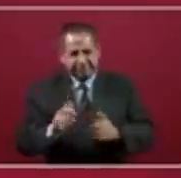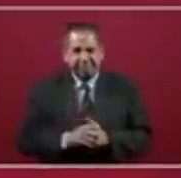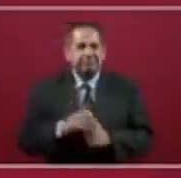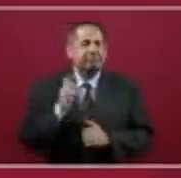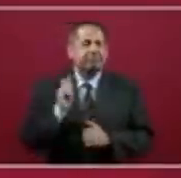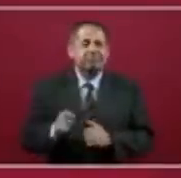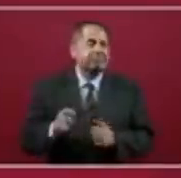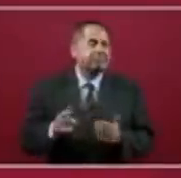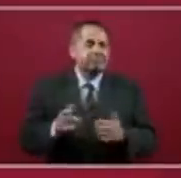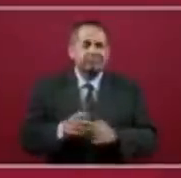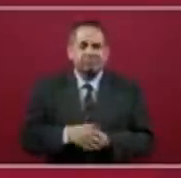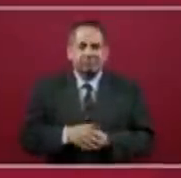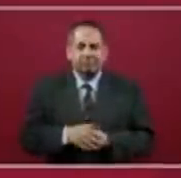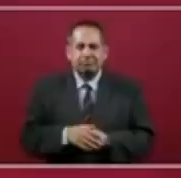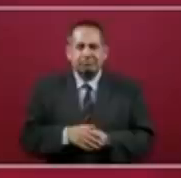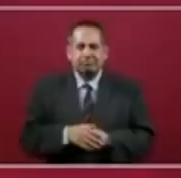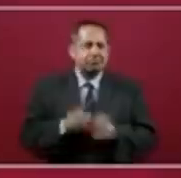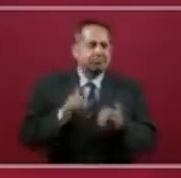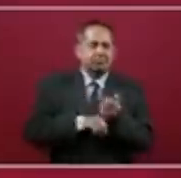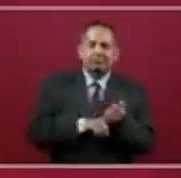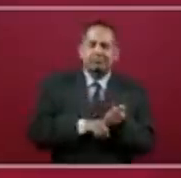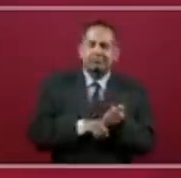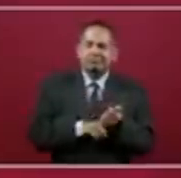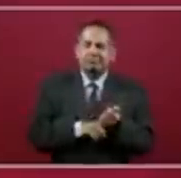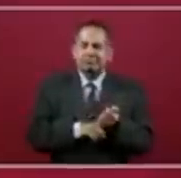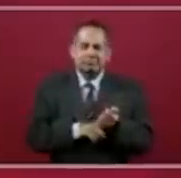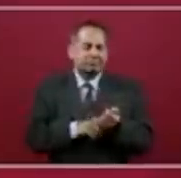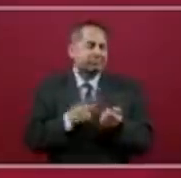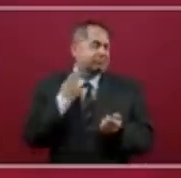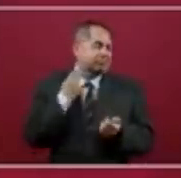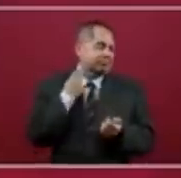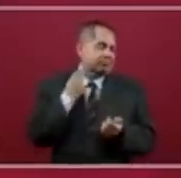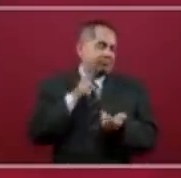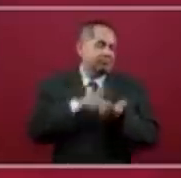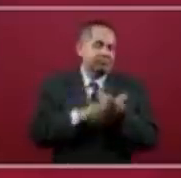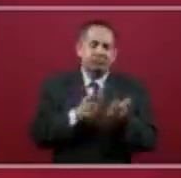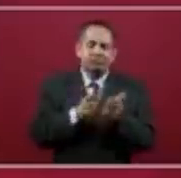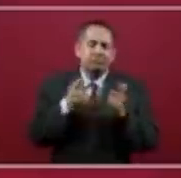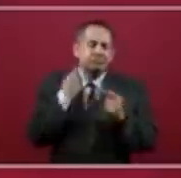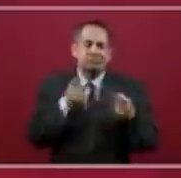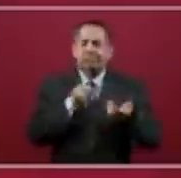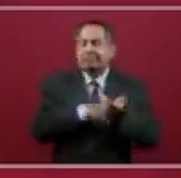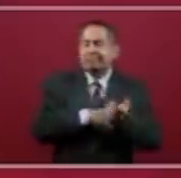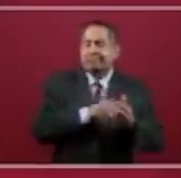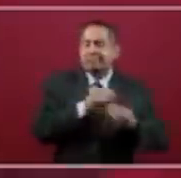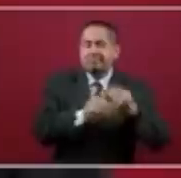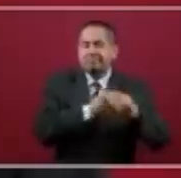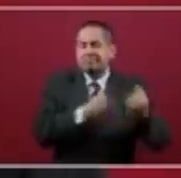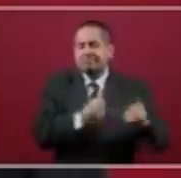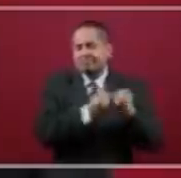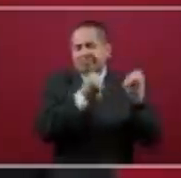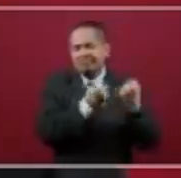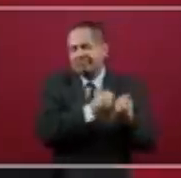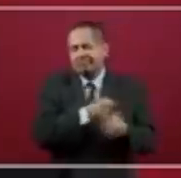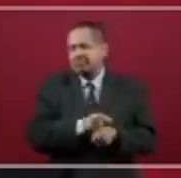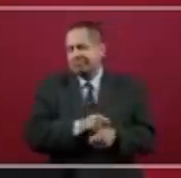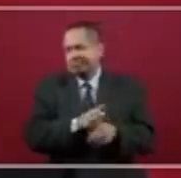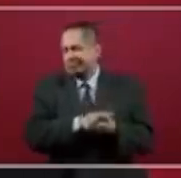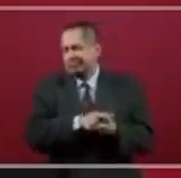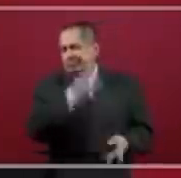es por la confrontación política partidista. En la mayoría de los casos